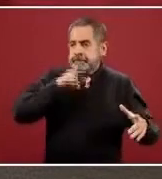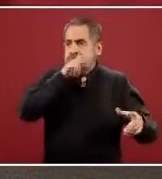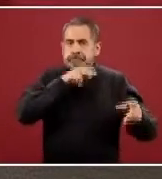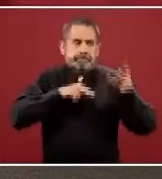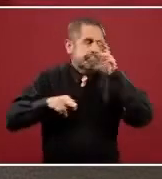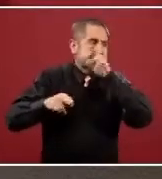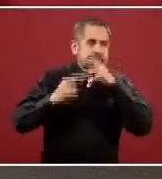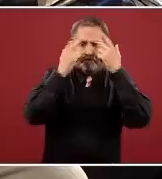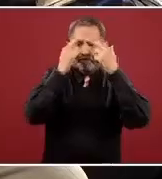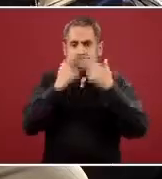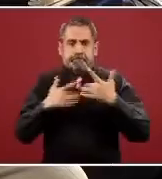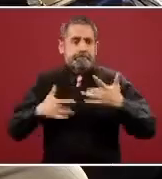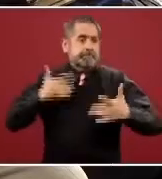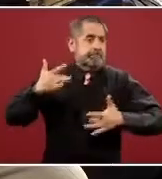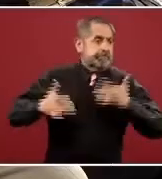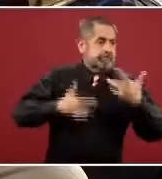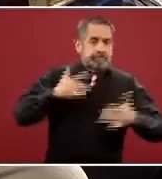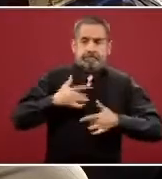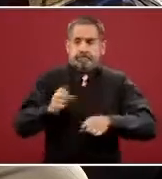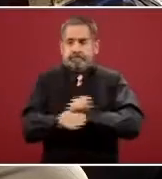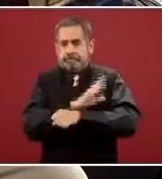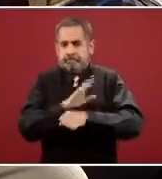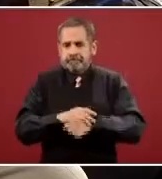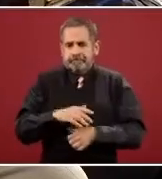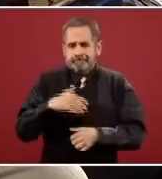estas consecuencias emocionales durante el periodo